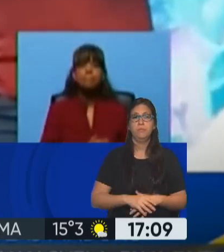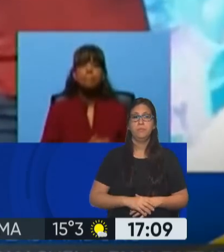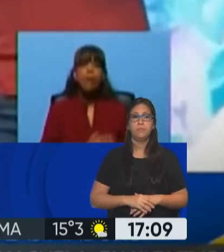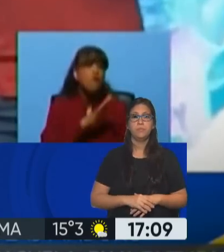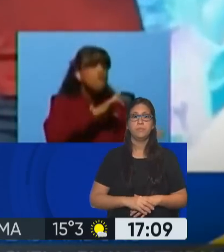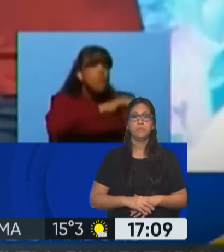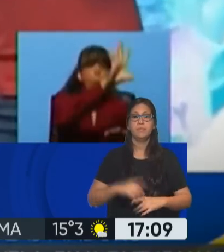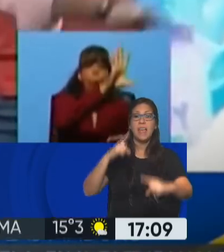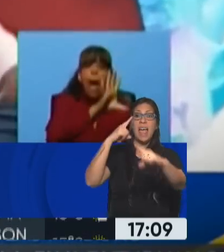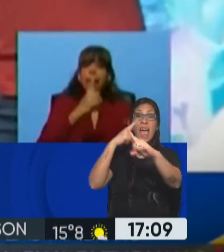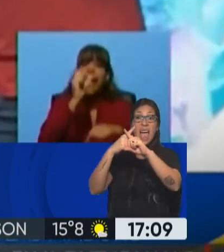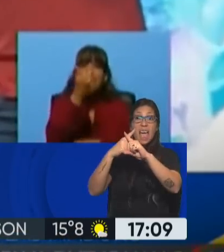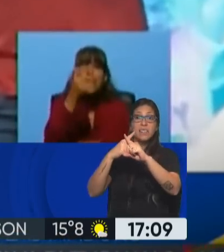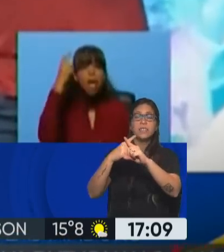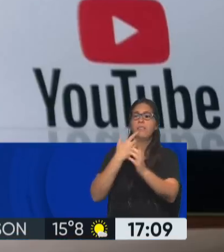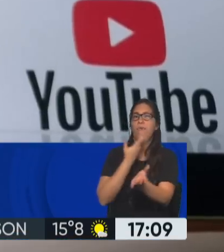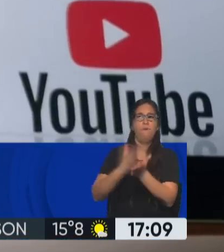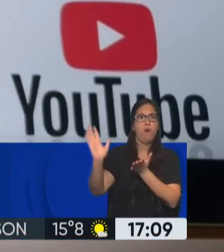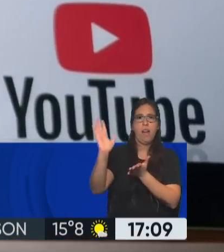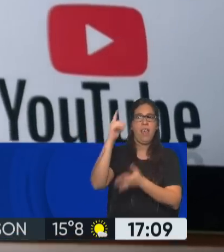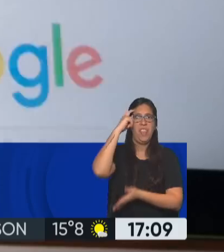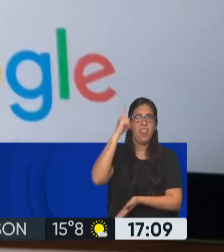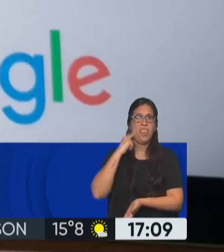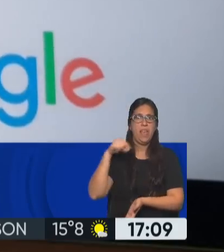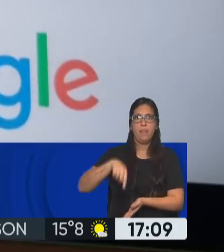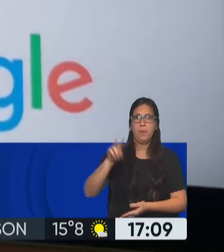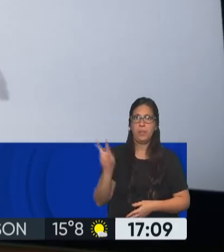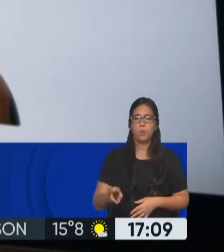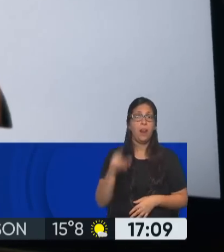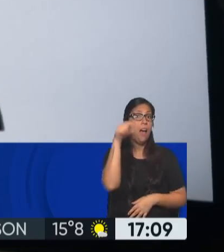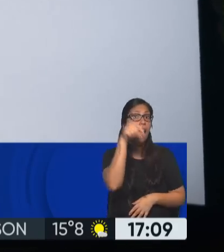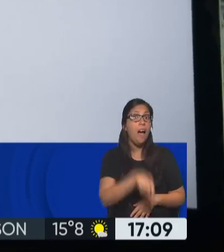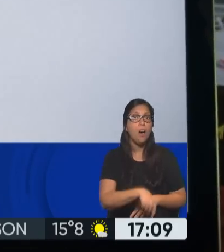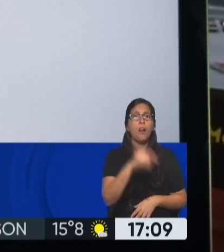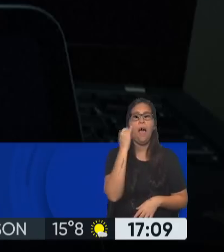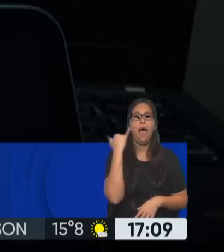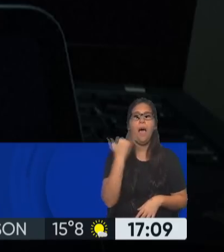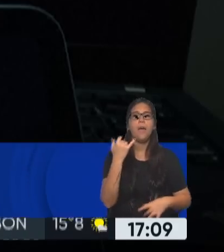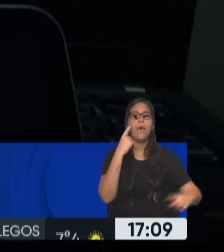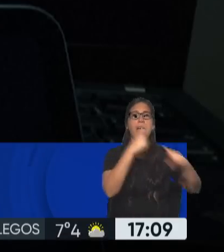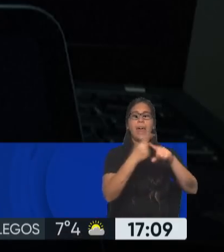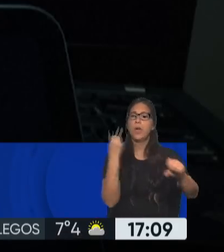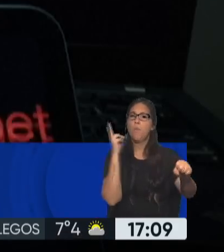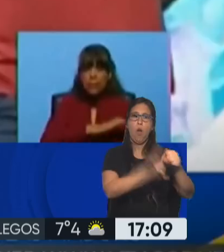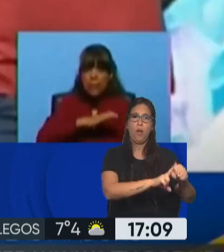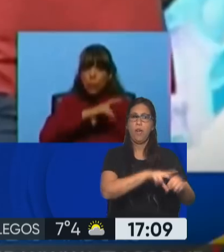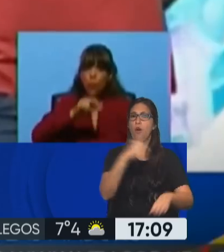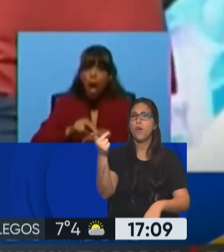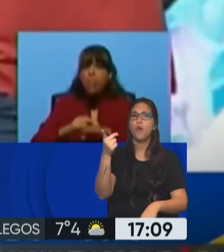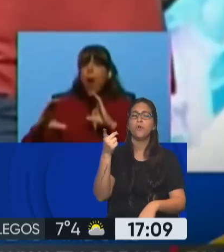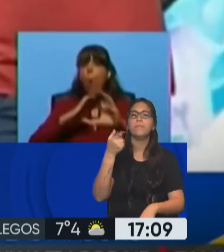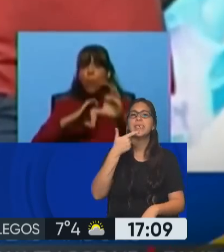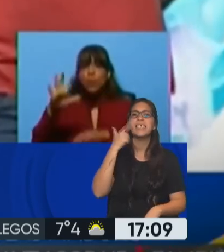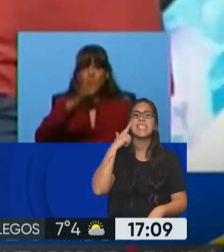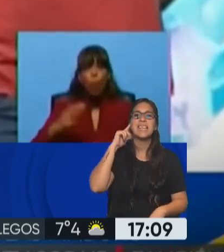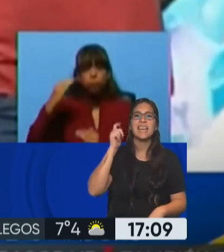¡Fuera X por 10 días de Venezuela! En estos momentos, rige en Venezuela un bloqueo a X y la mensajería Signal. Nicolás Maduro,